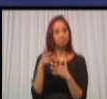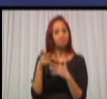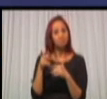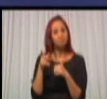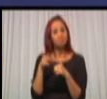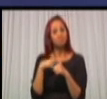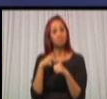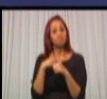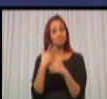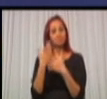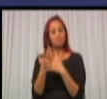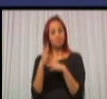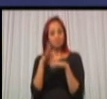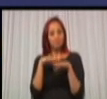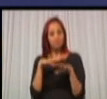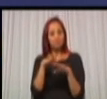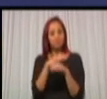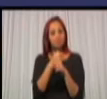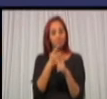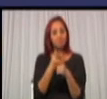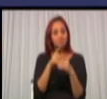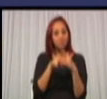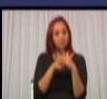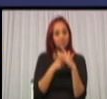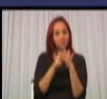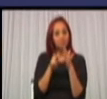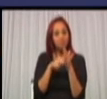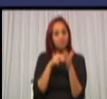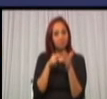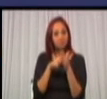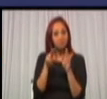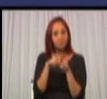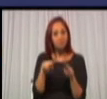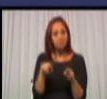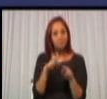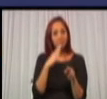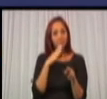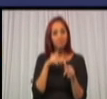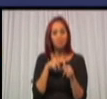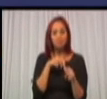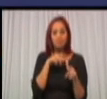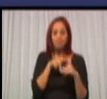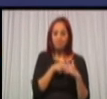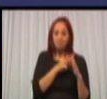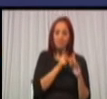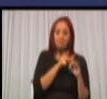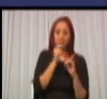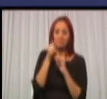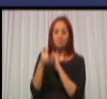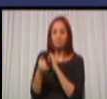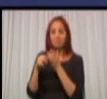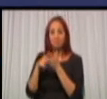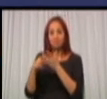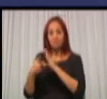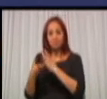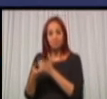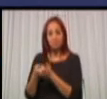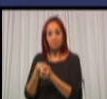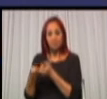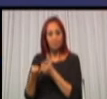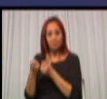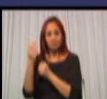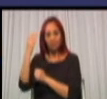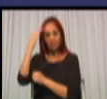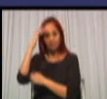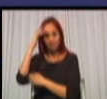Primeramente, el organigrama, si ustedes se meten a la página municipal, está mal, de principio a fin. Eso quiere decir que la administración no